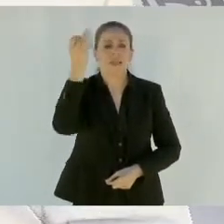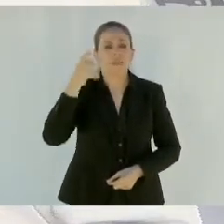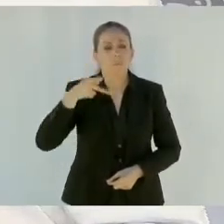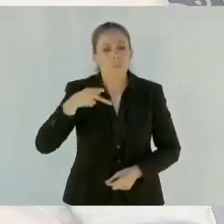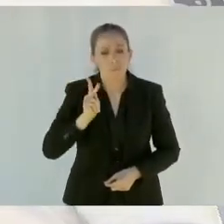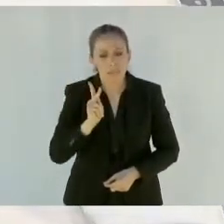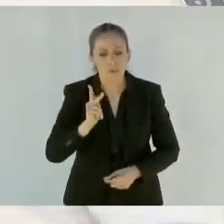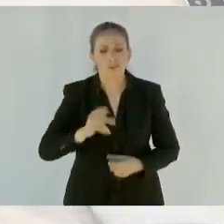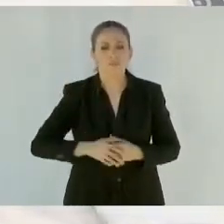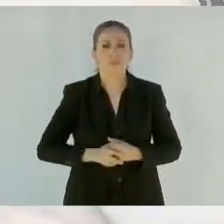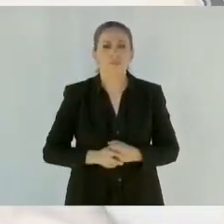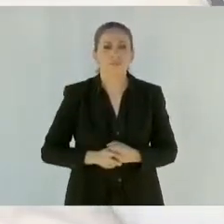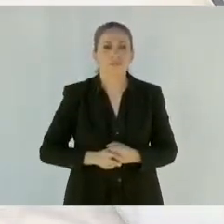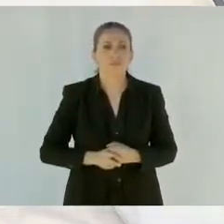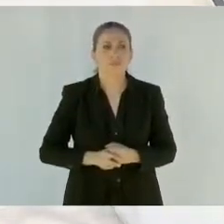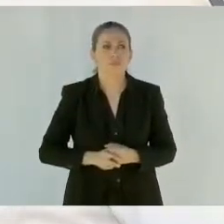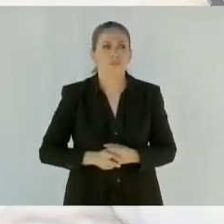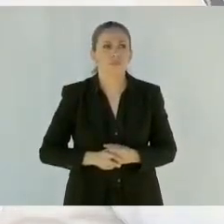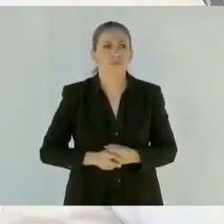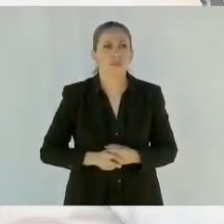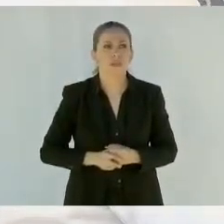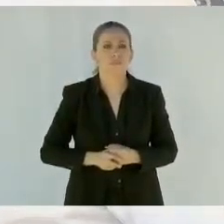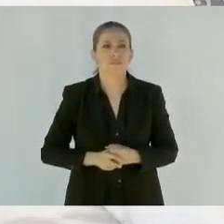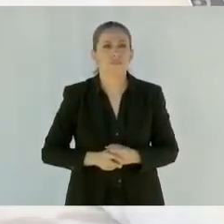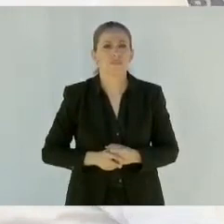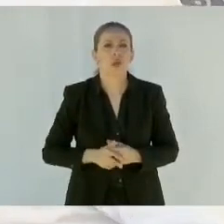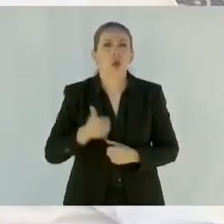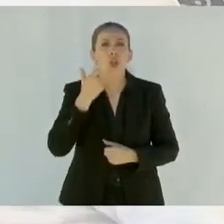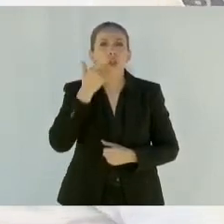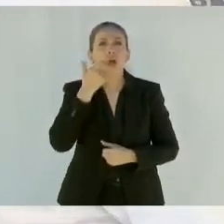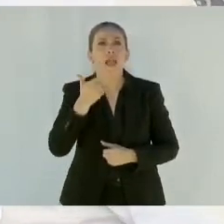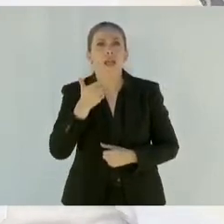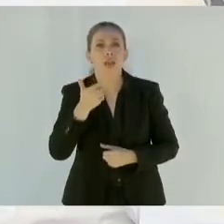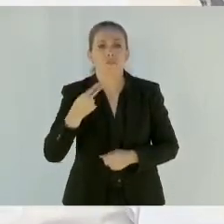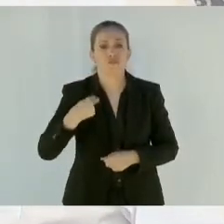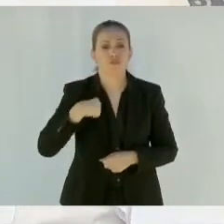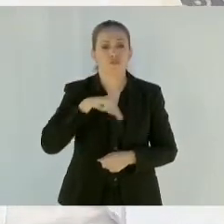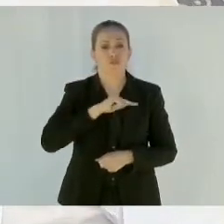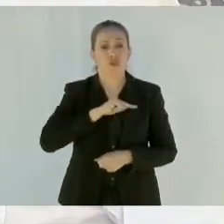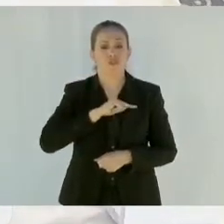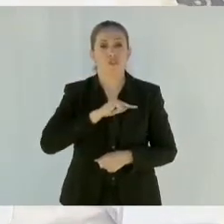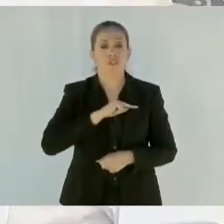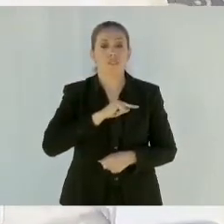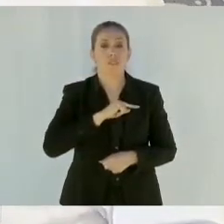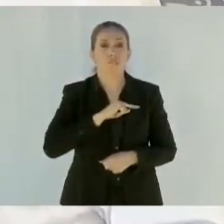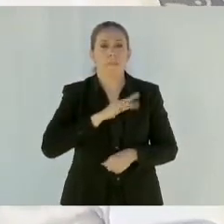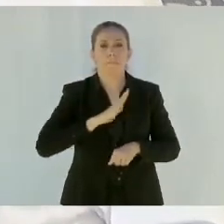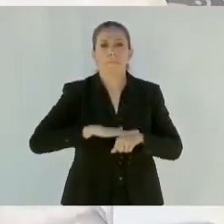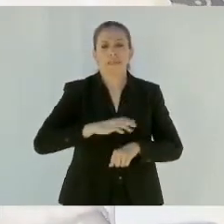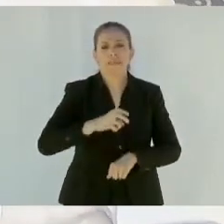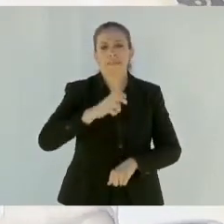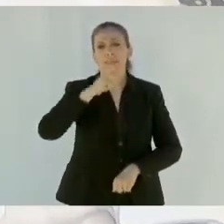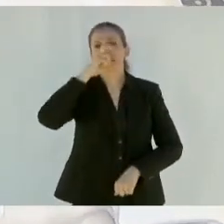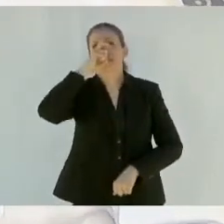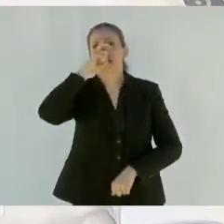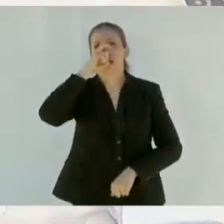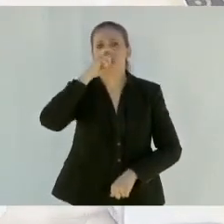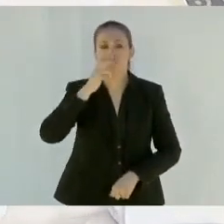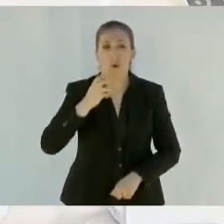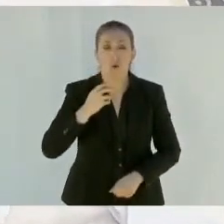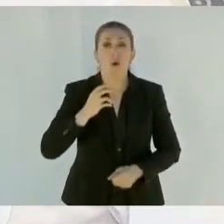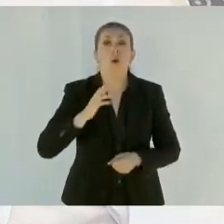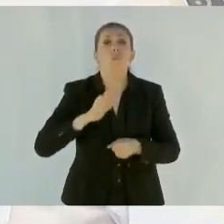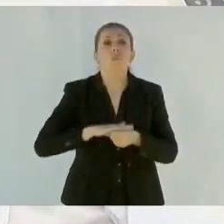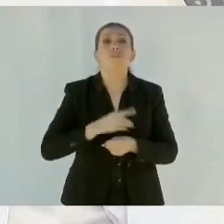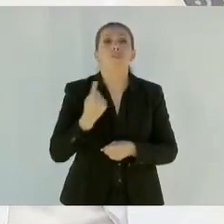a aplicar normas estrictas cuando está de por medio la salud del pueblo, cuando está de